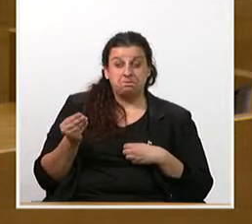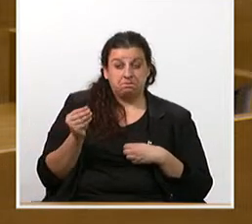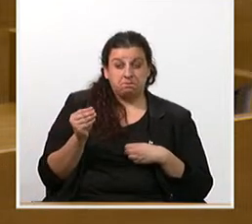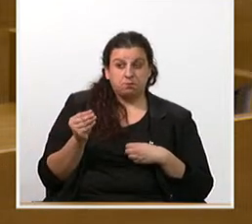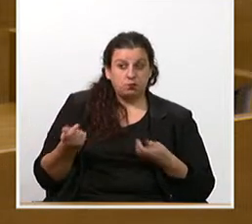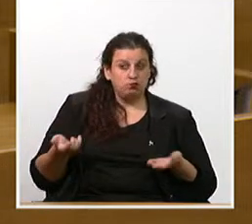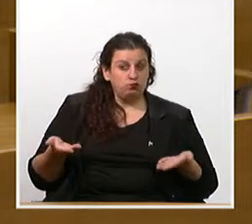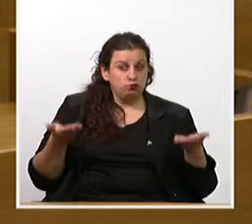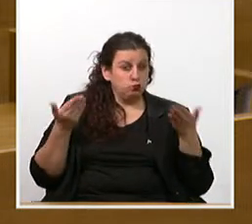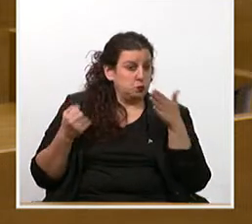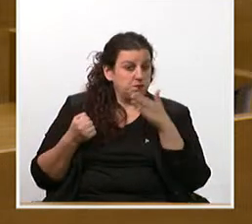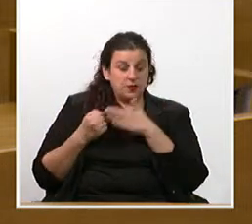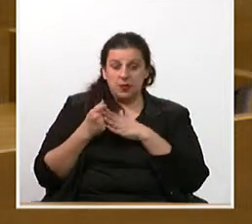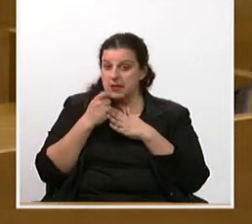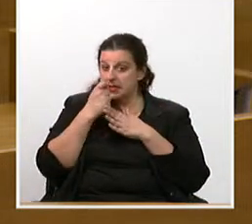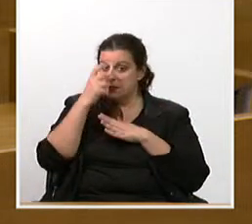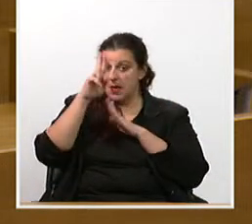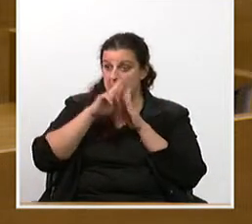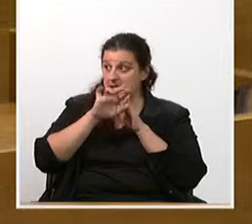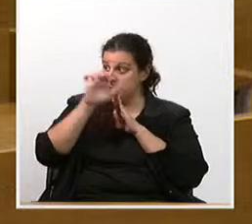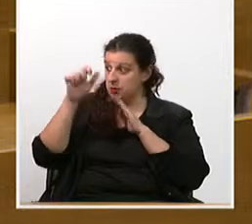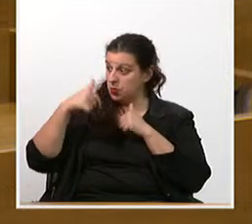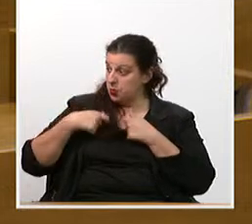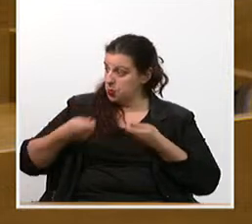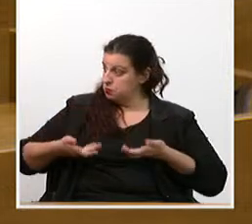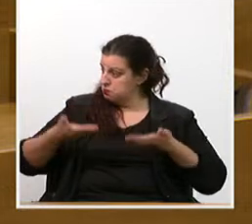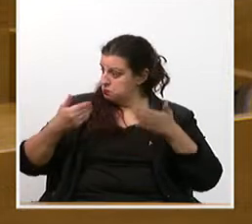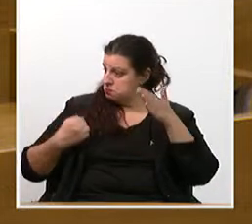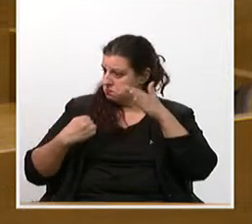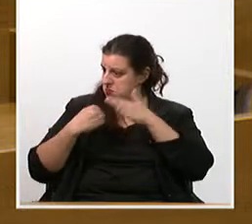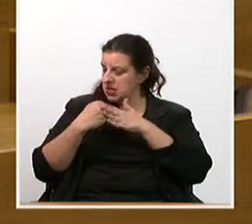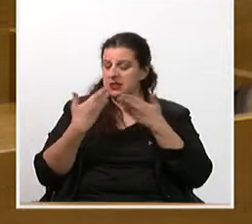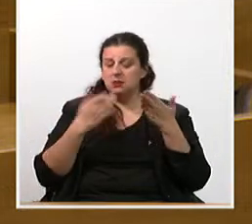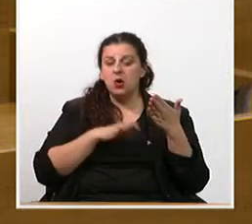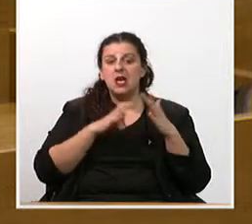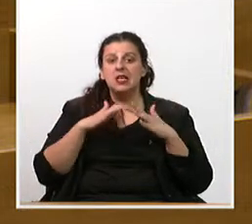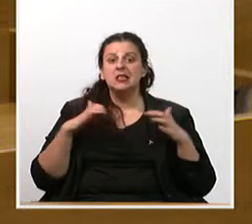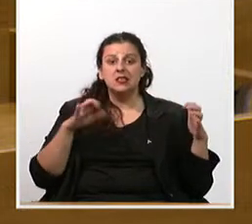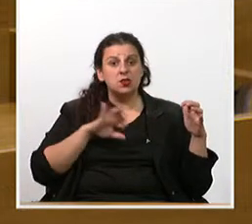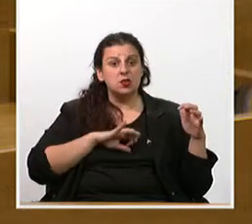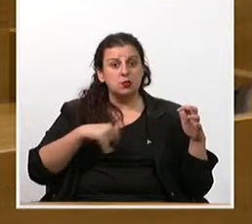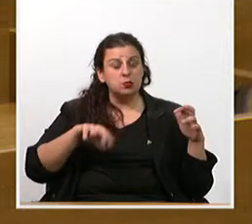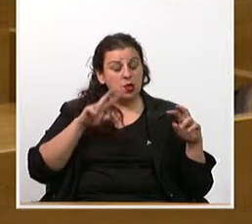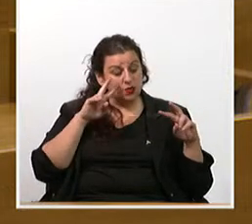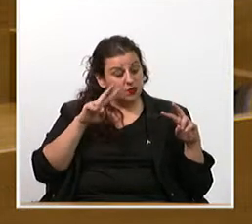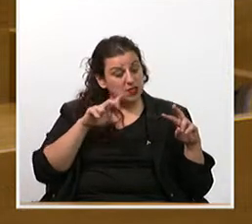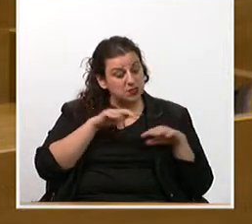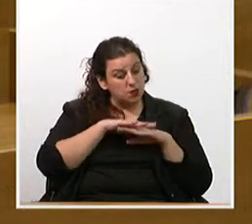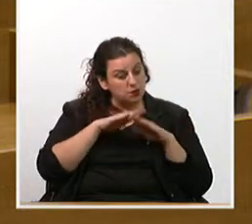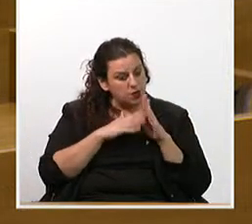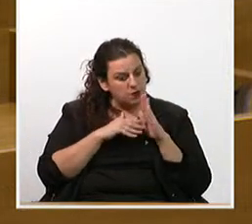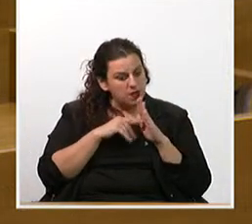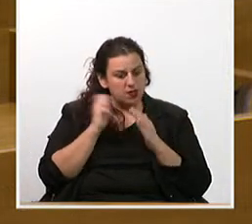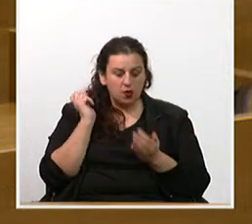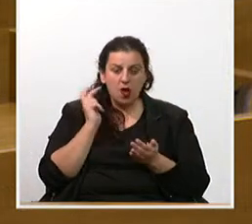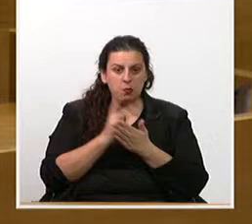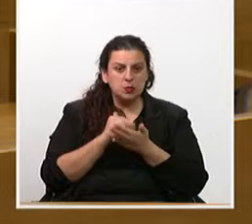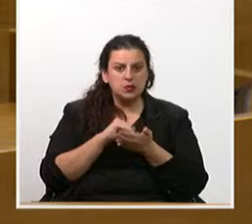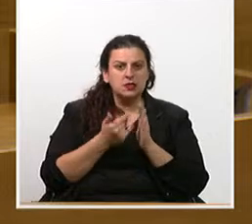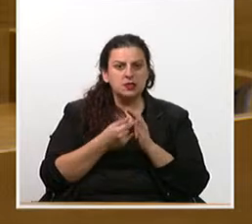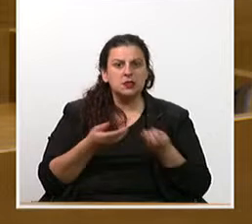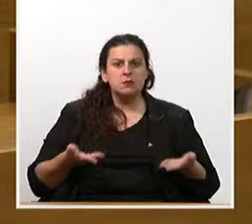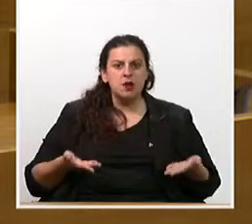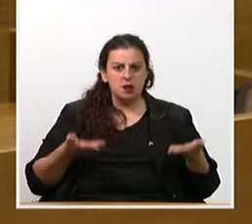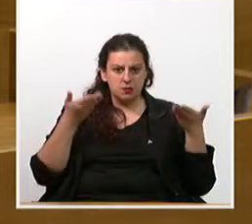permitido por la reglamentación europea señores diputados como ven desde el consell aumentamos La Apuesta por este sistema y